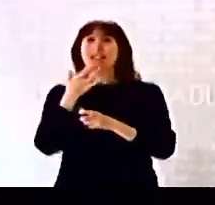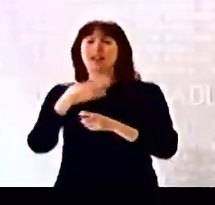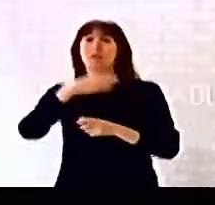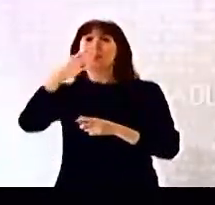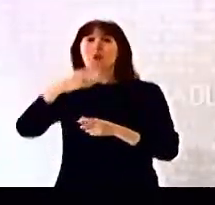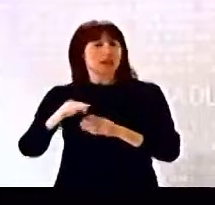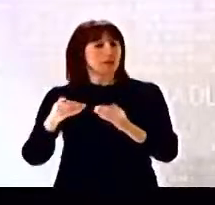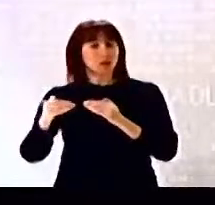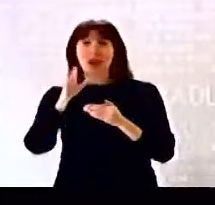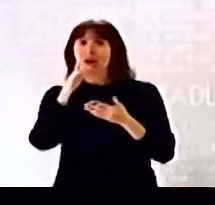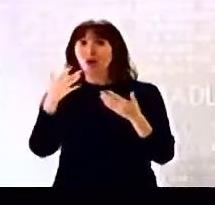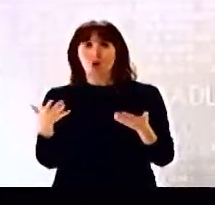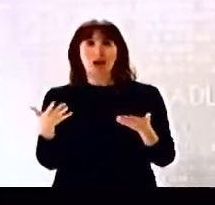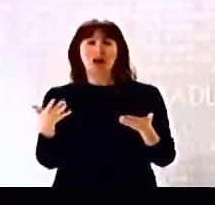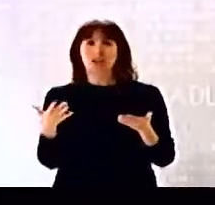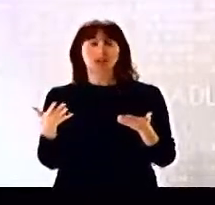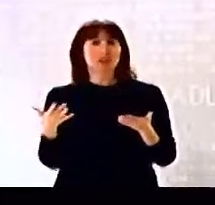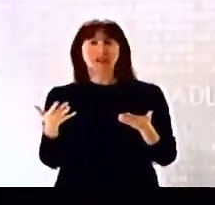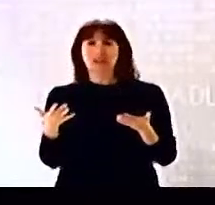posible. En este momento